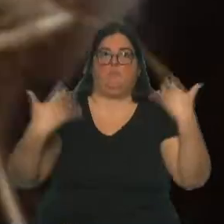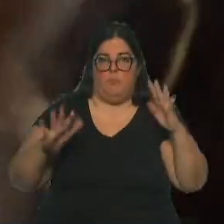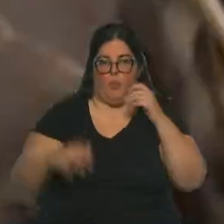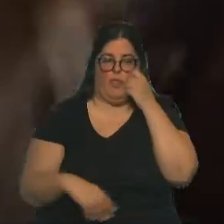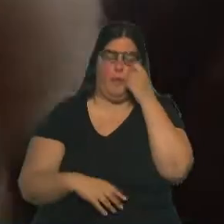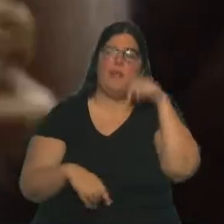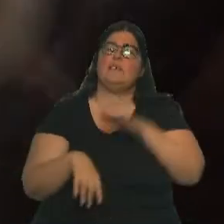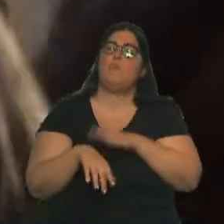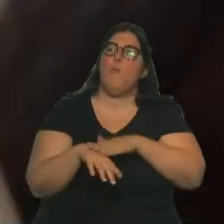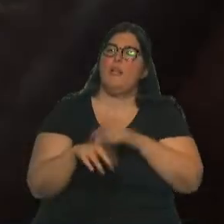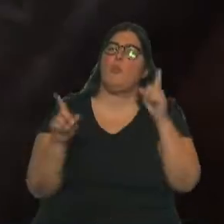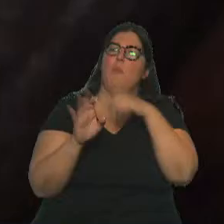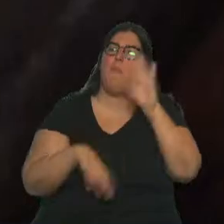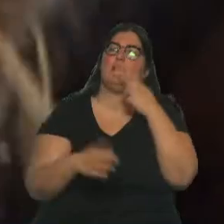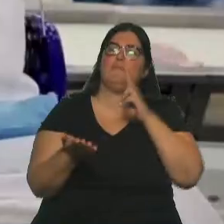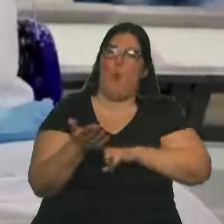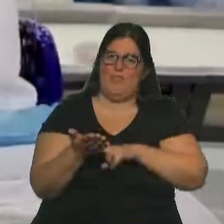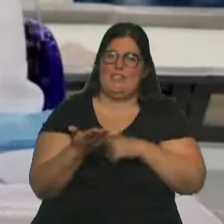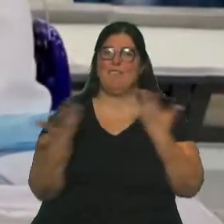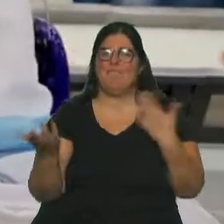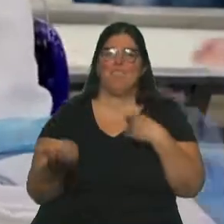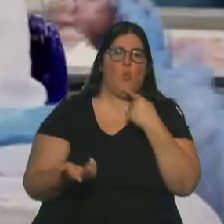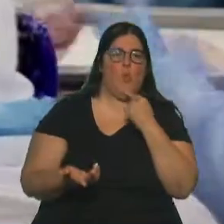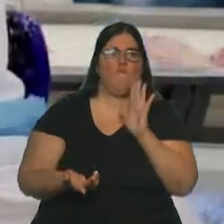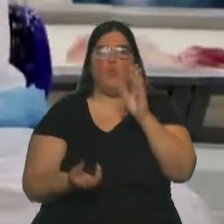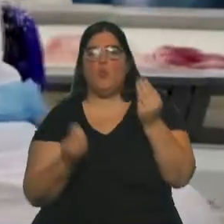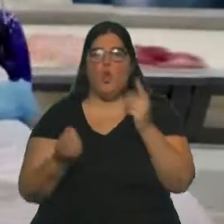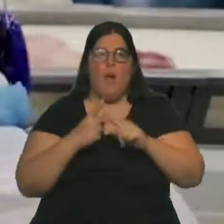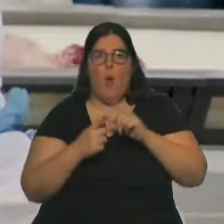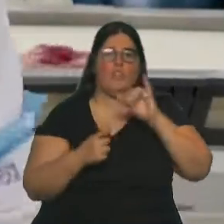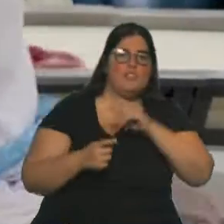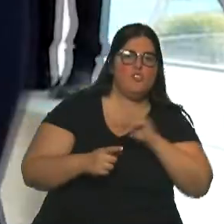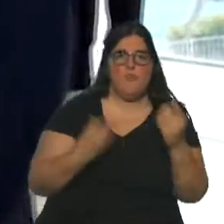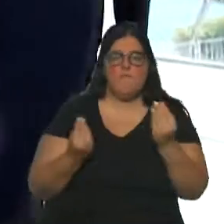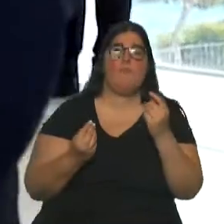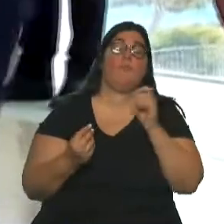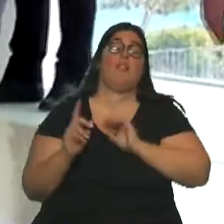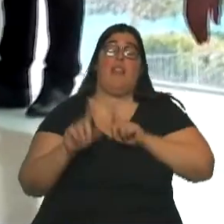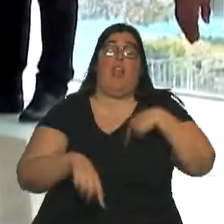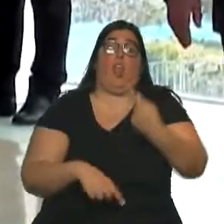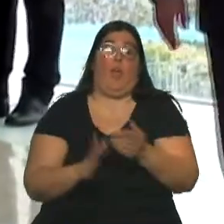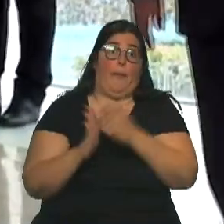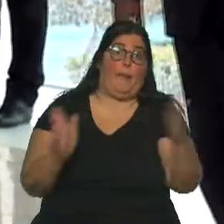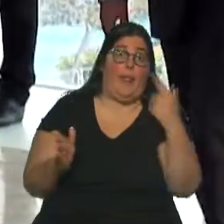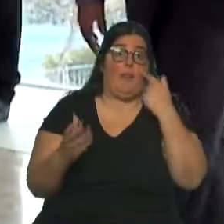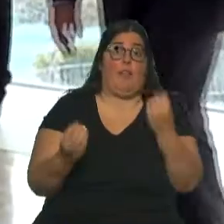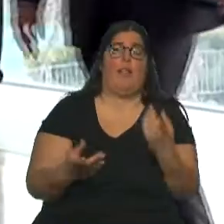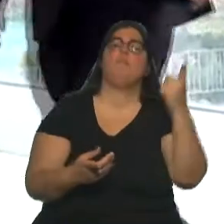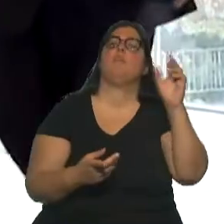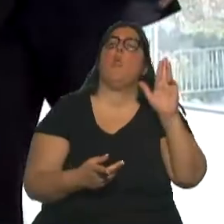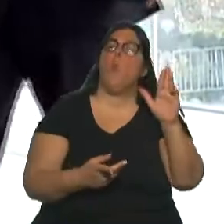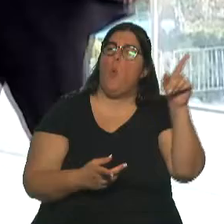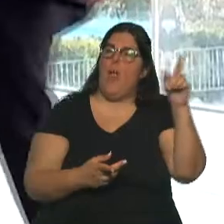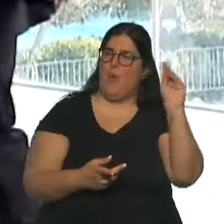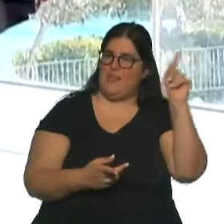momento abre la incertidumbre sobre su concreción futura en algún momento de 2024, aunque desde Brasil, Luis Ignacio Lula da